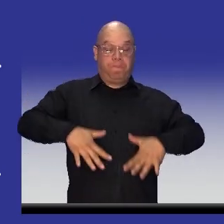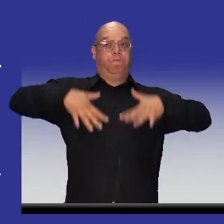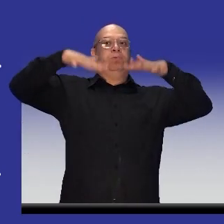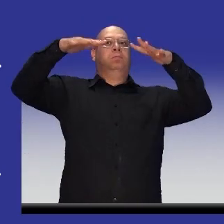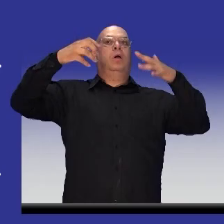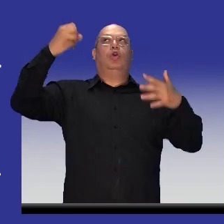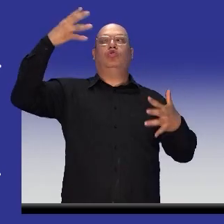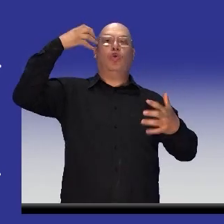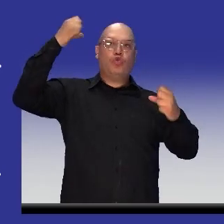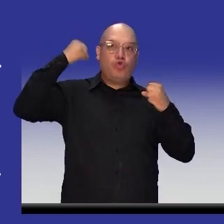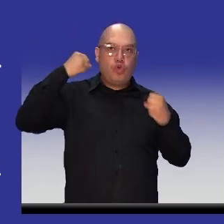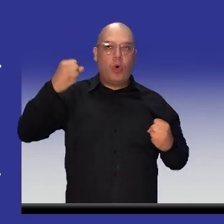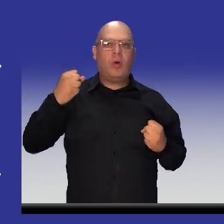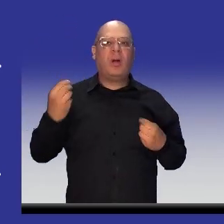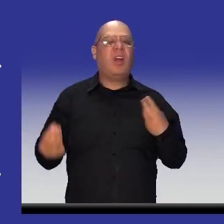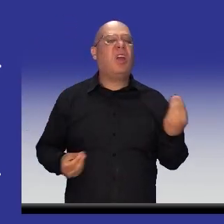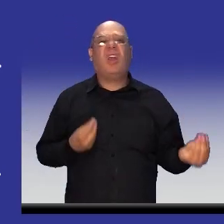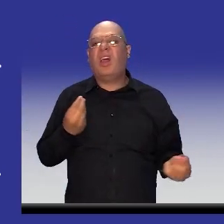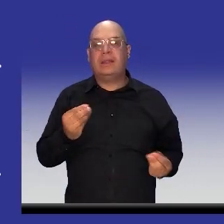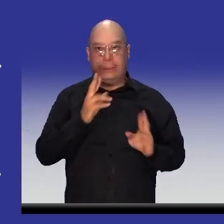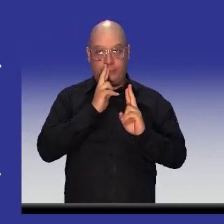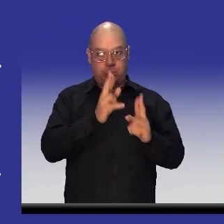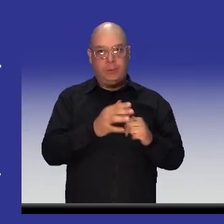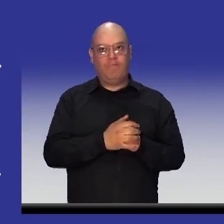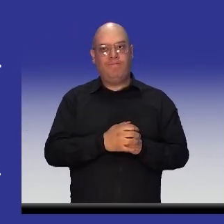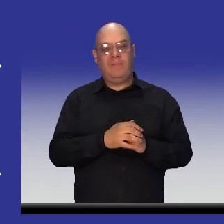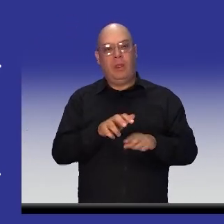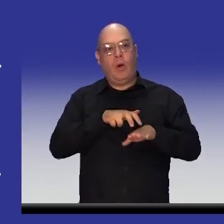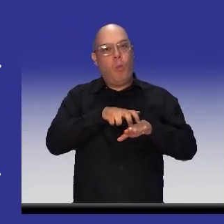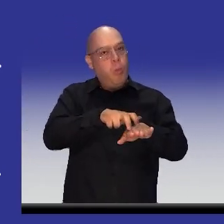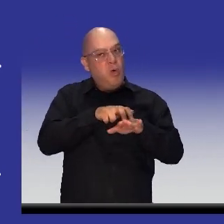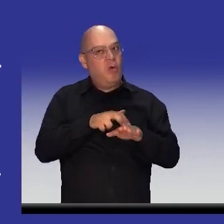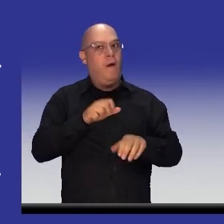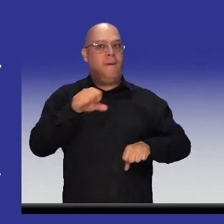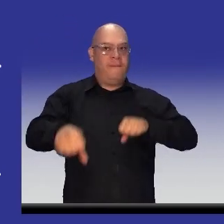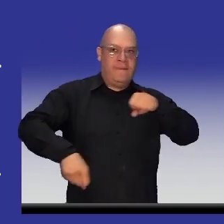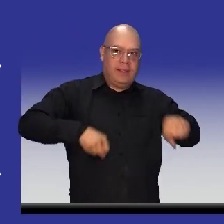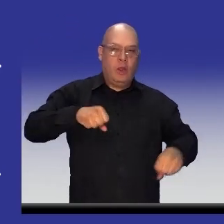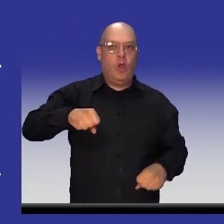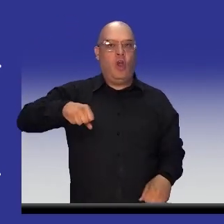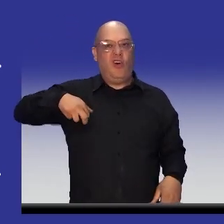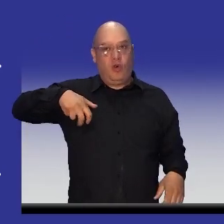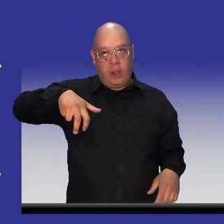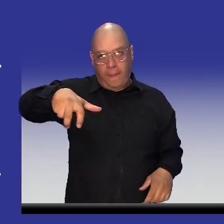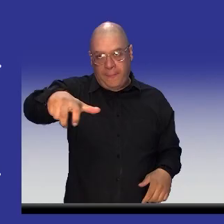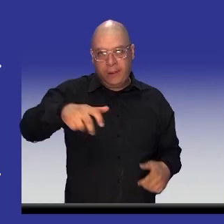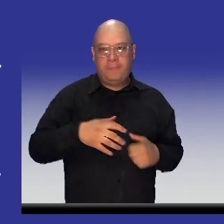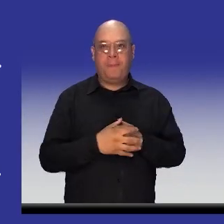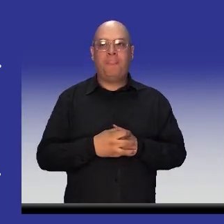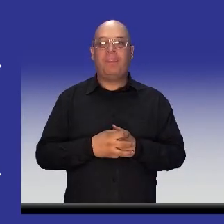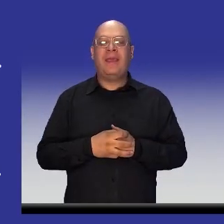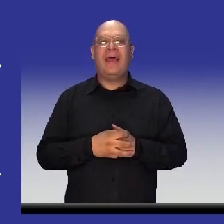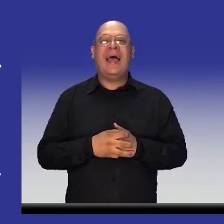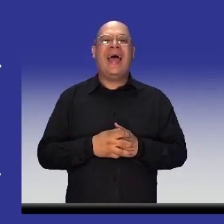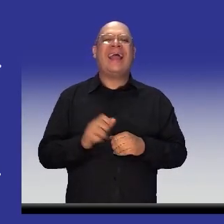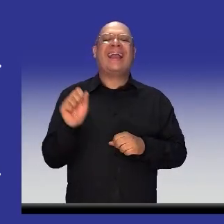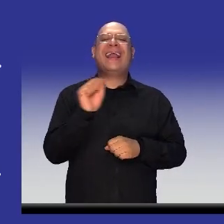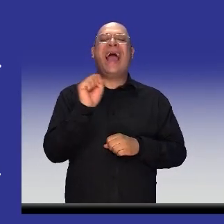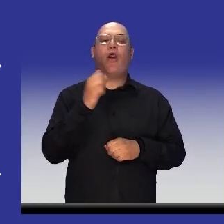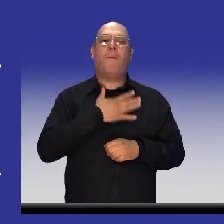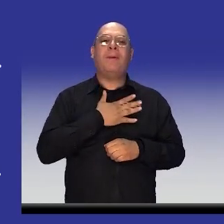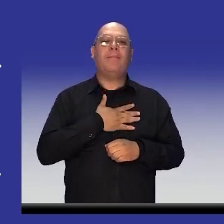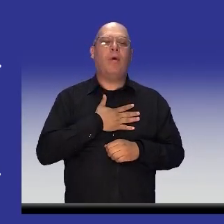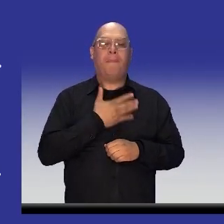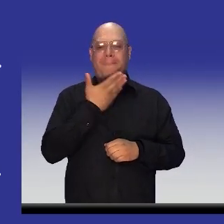puedes hacer, usa transporte público, bicicleta o camina cuando puedas. Reducir el uso del carro ayuda a disminuir